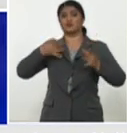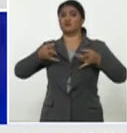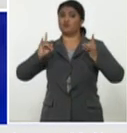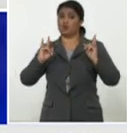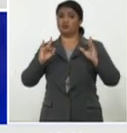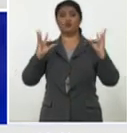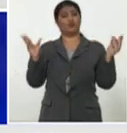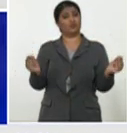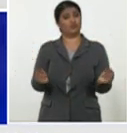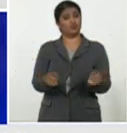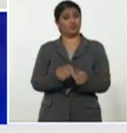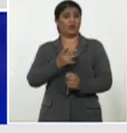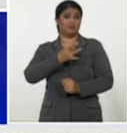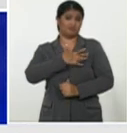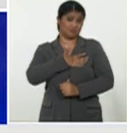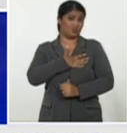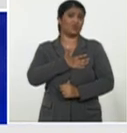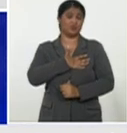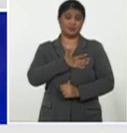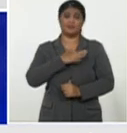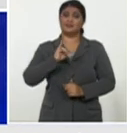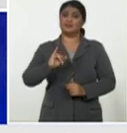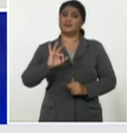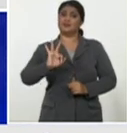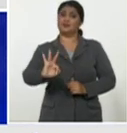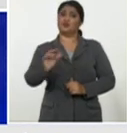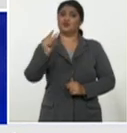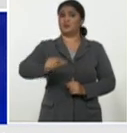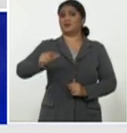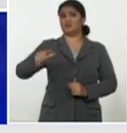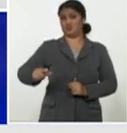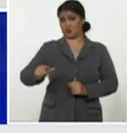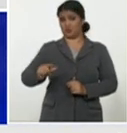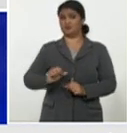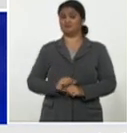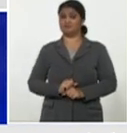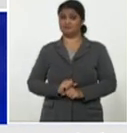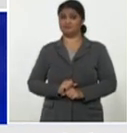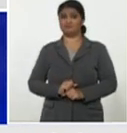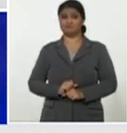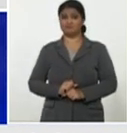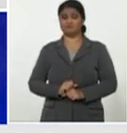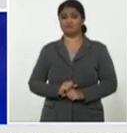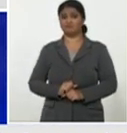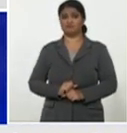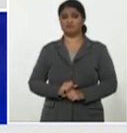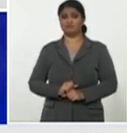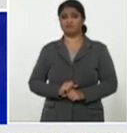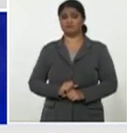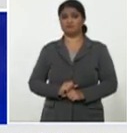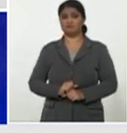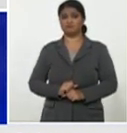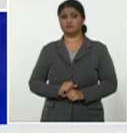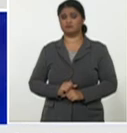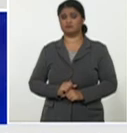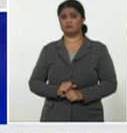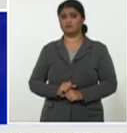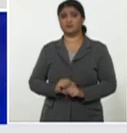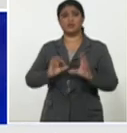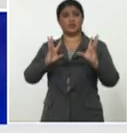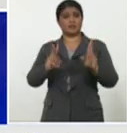un total de 68 personas, lo cual hace que la tasa de incidencia de